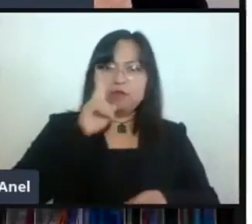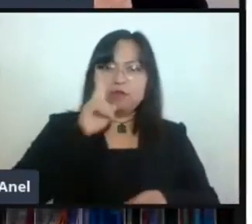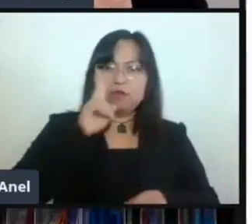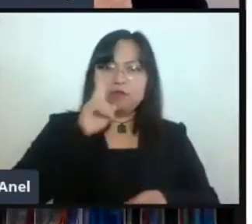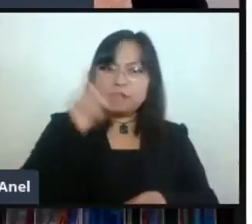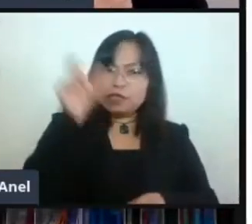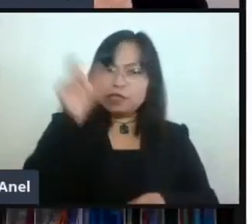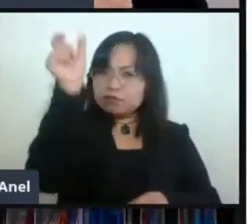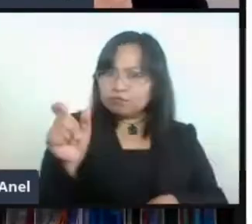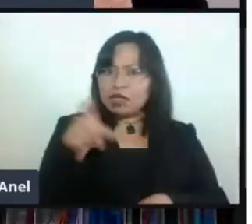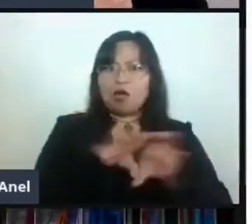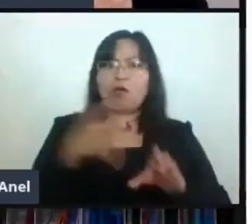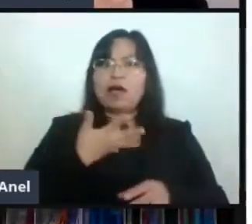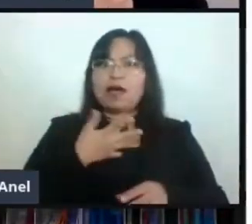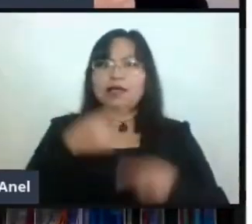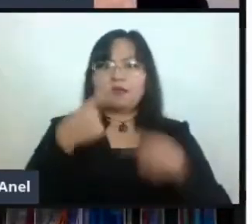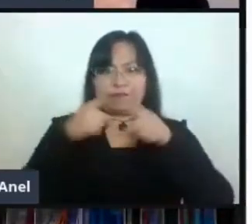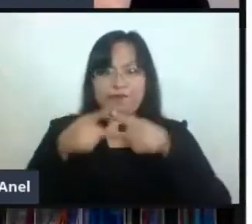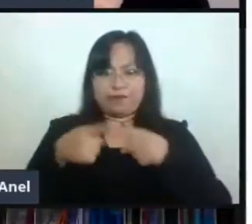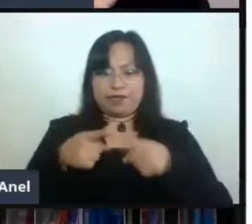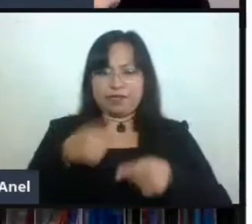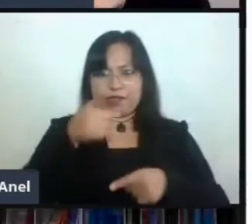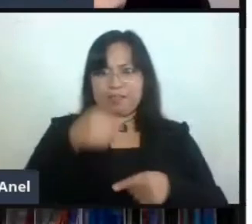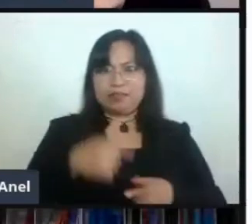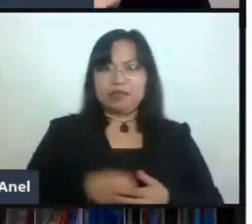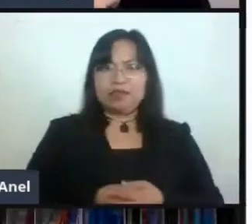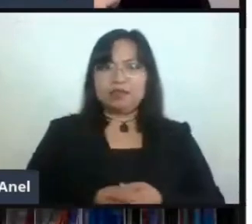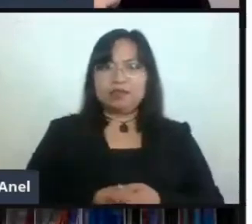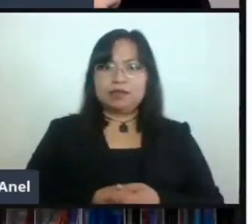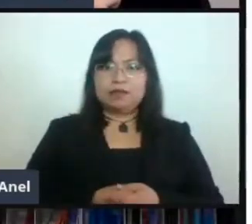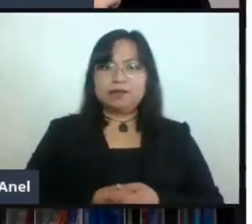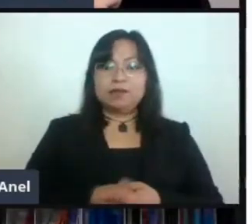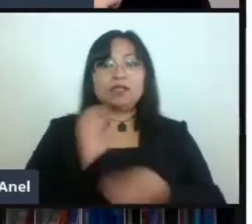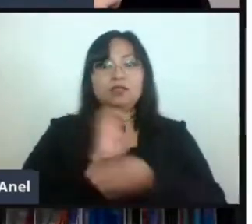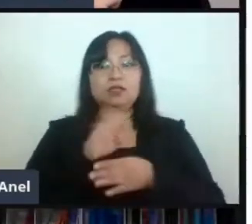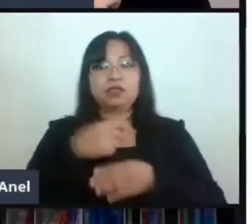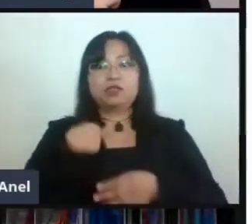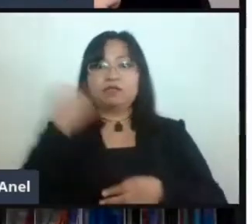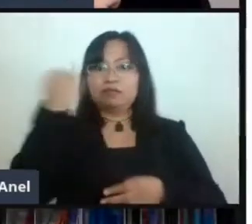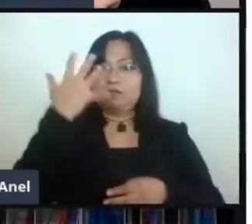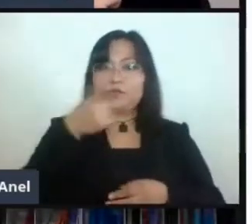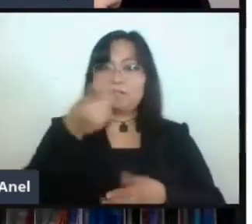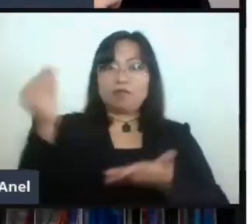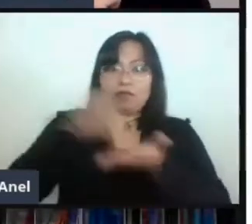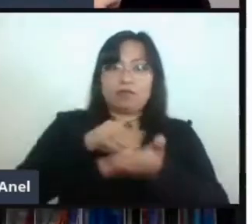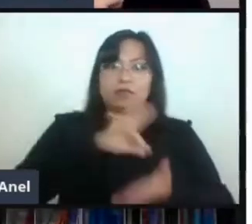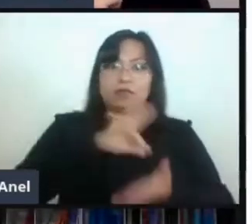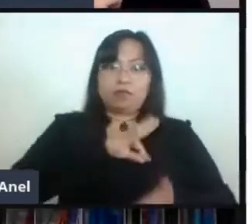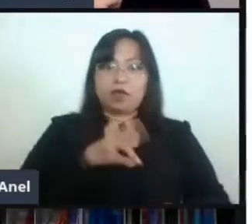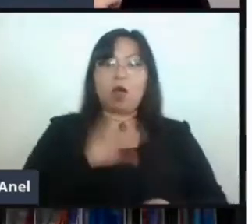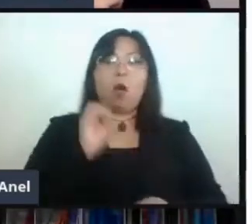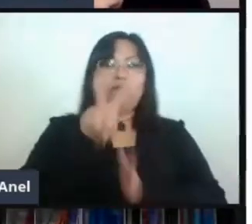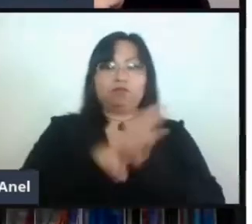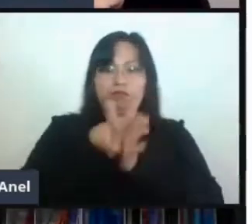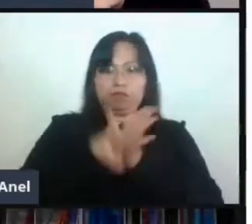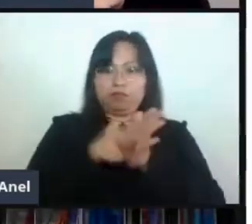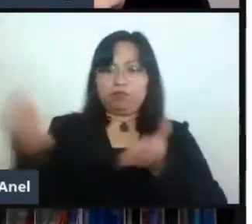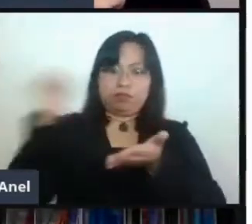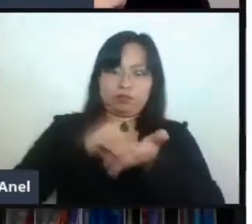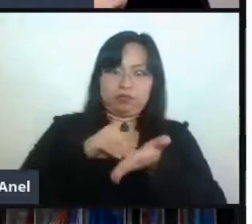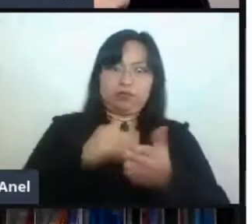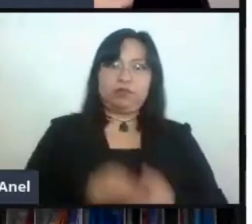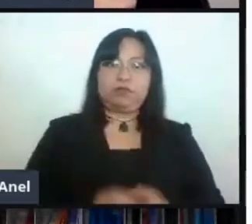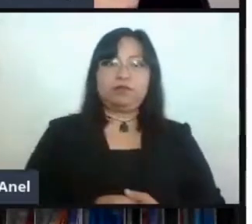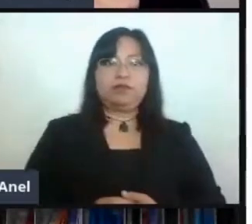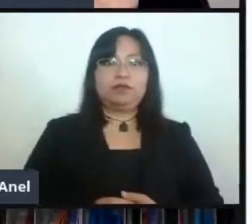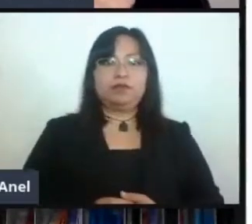tengo varias opciones. En este caso, puedo agregar una imagen, puedo agregar un video, ¿sí? Si voy a empezar con